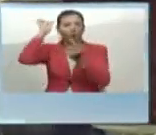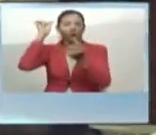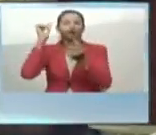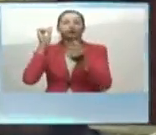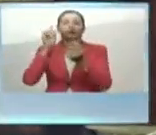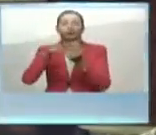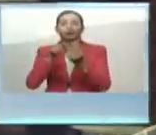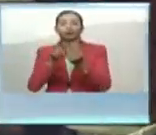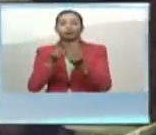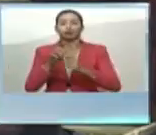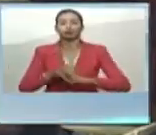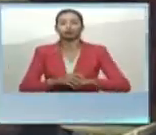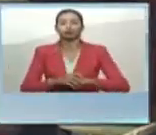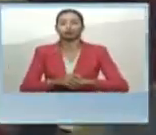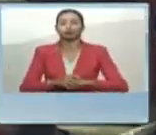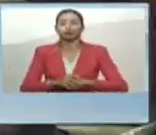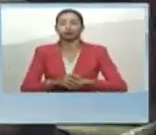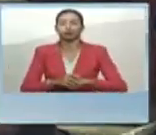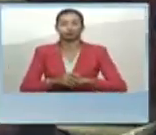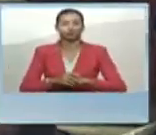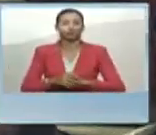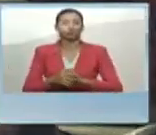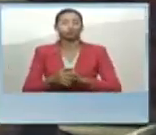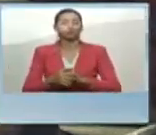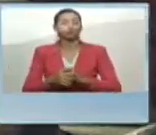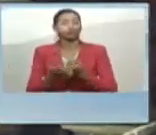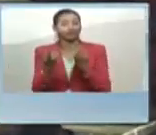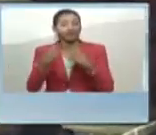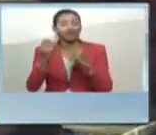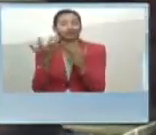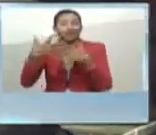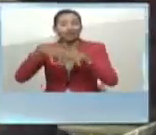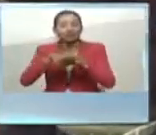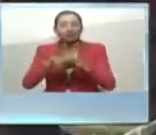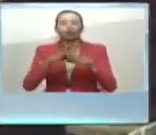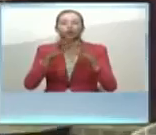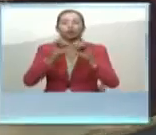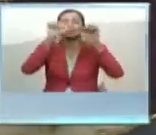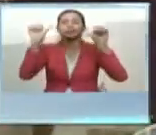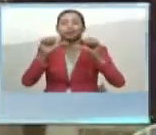también al estudio de los procesos, lograr la integración de todo el sistema educativo